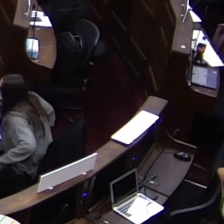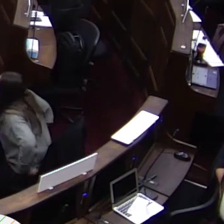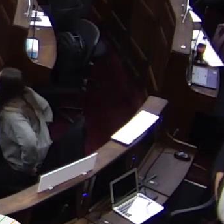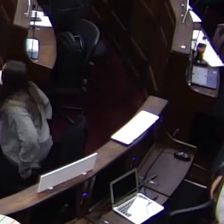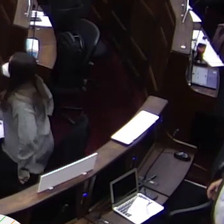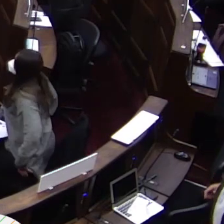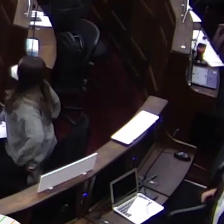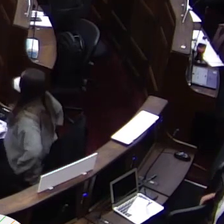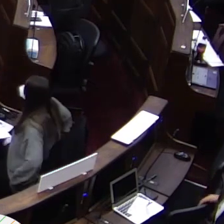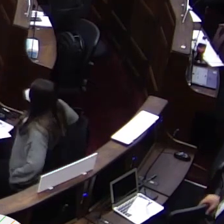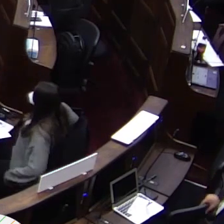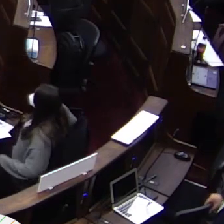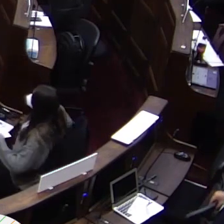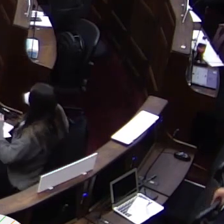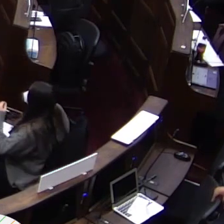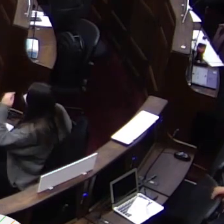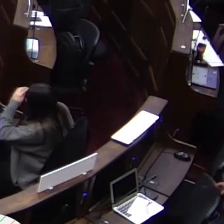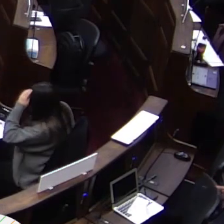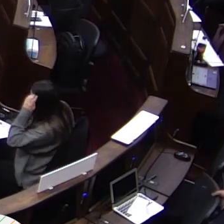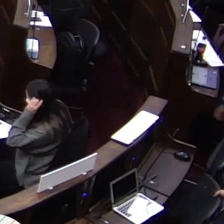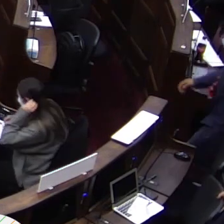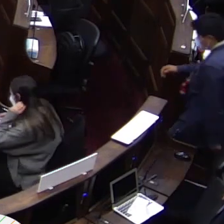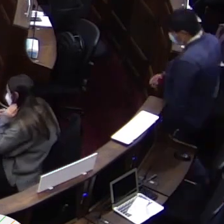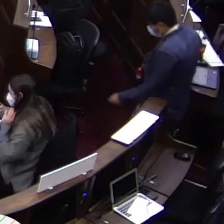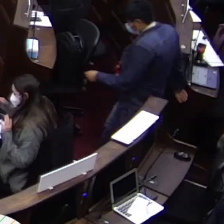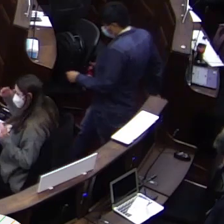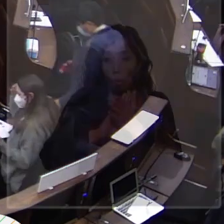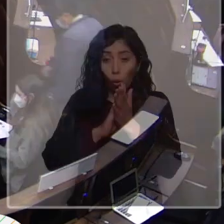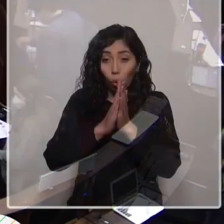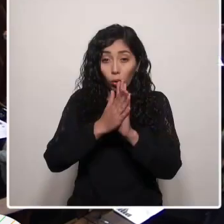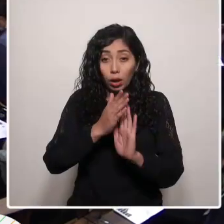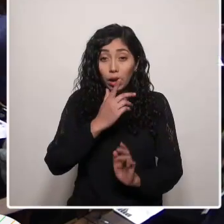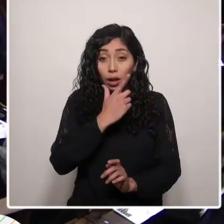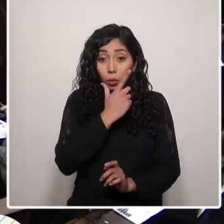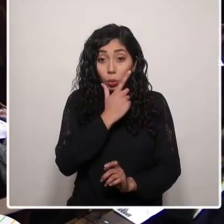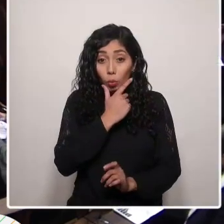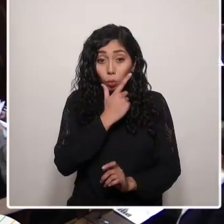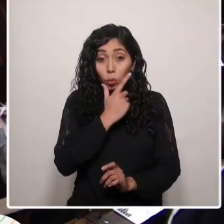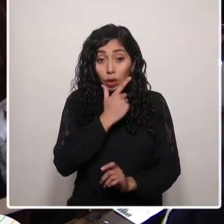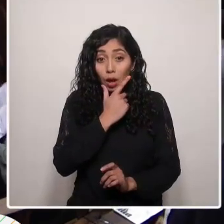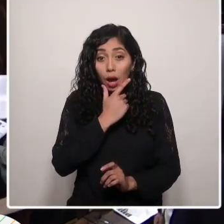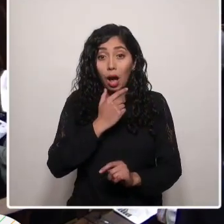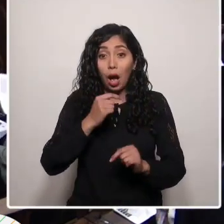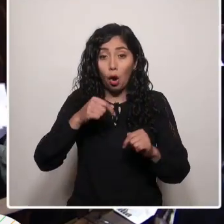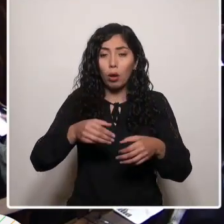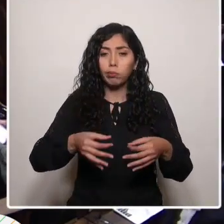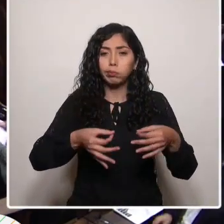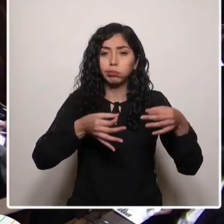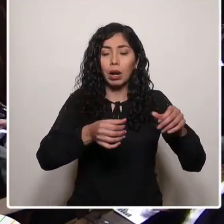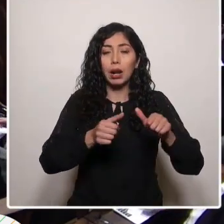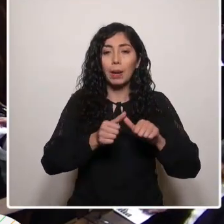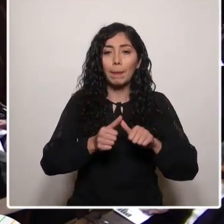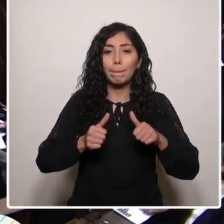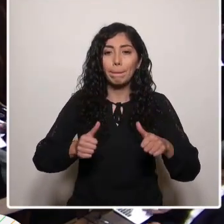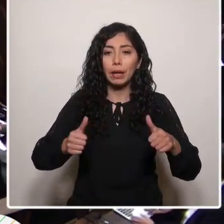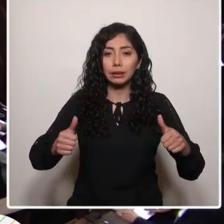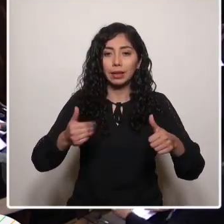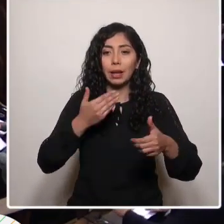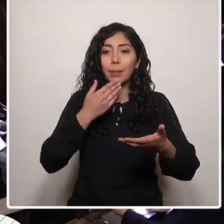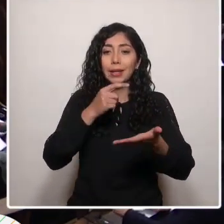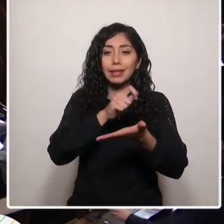He dado traslado de las inquietudes aquí planteadas esta tarde a la mesa y a la Secretaría Provisoria.